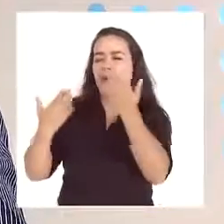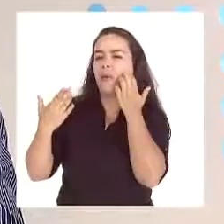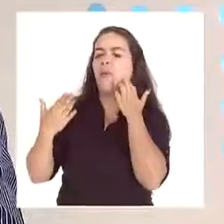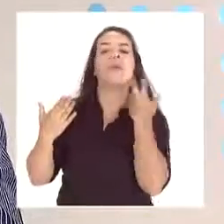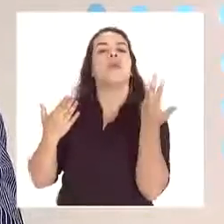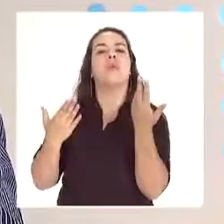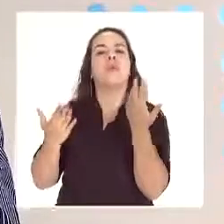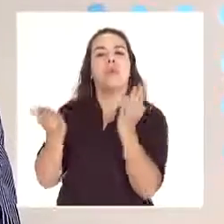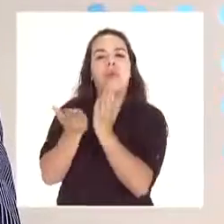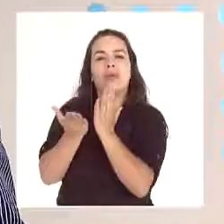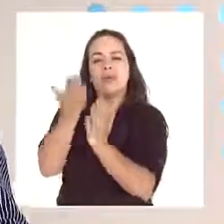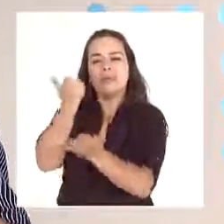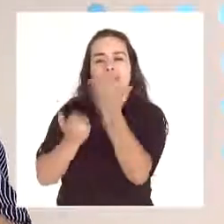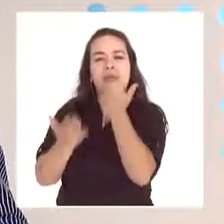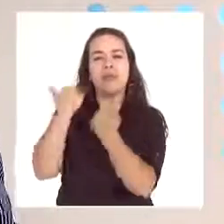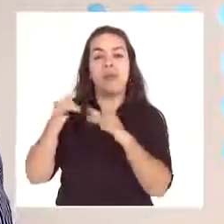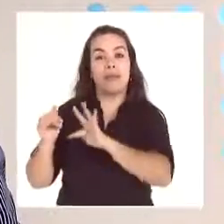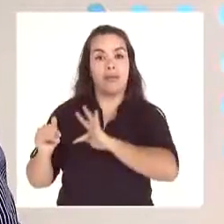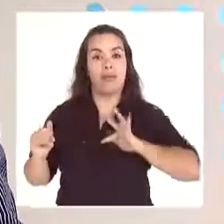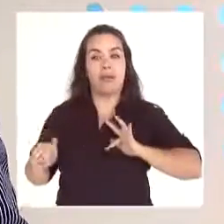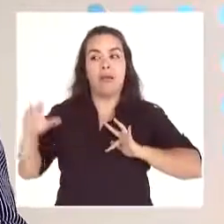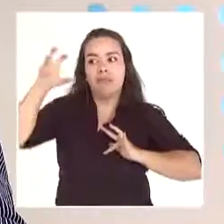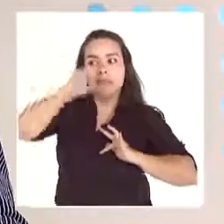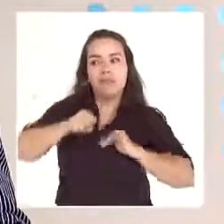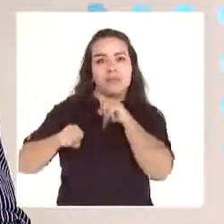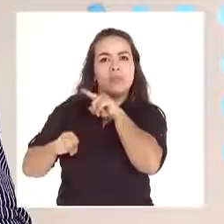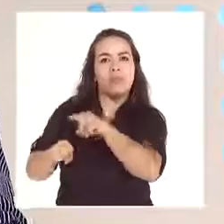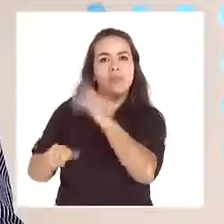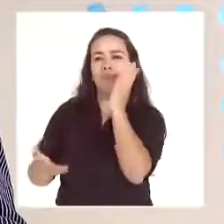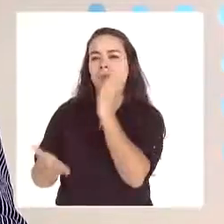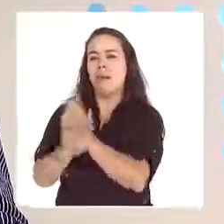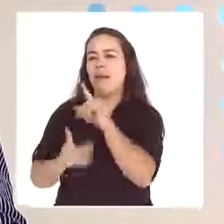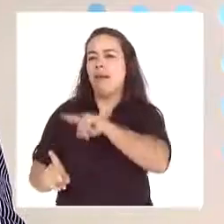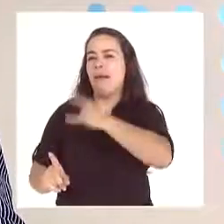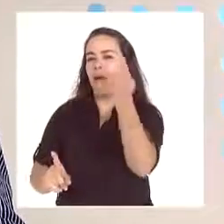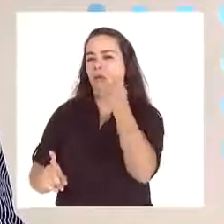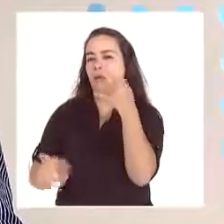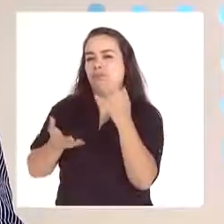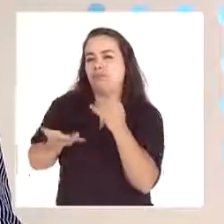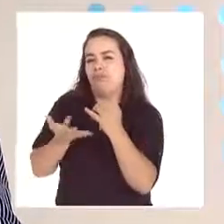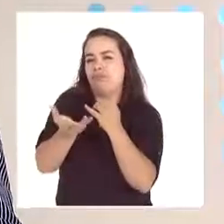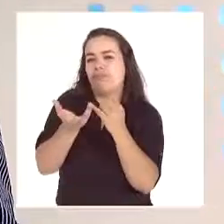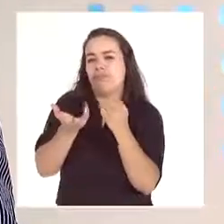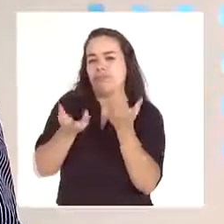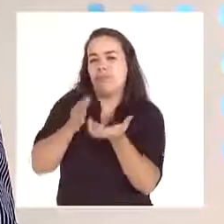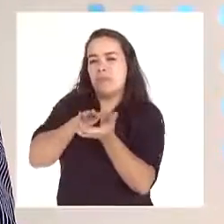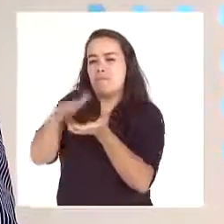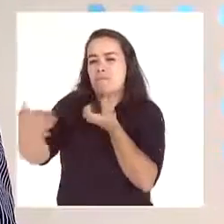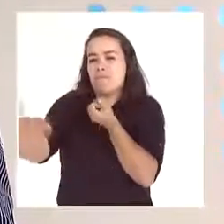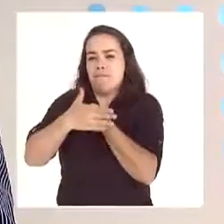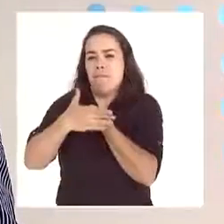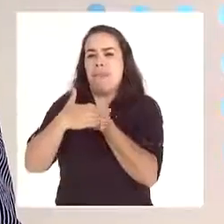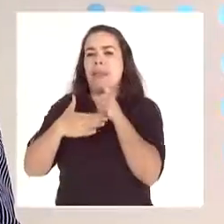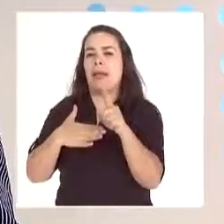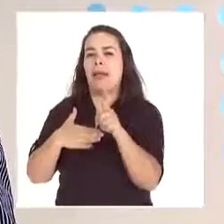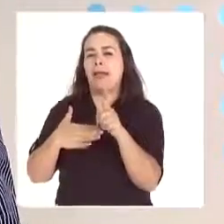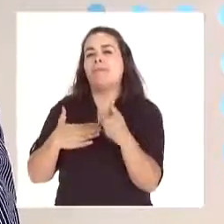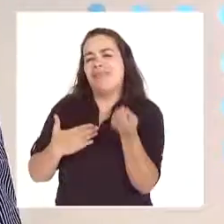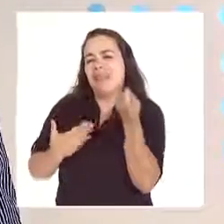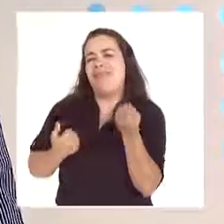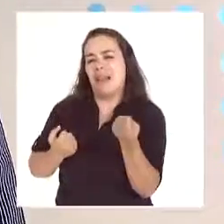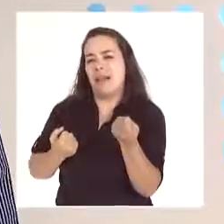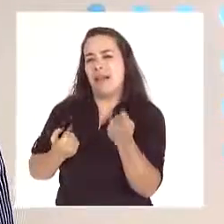que se vuelve terapéutico cuando se encuentra una obstrucción en la arteria coronaria y es susceptible de